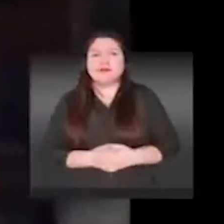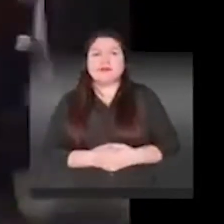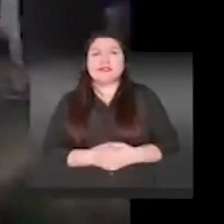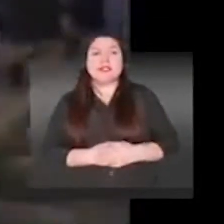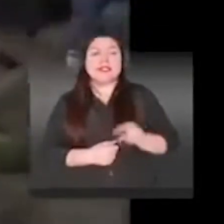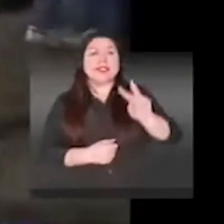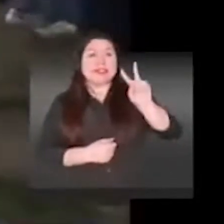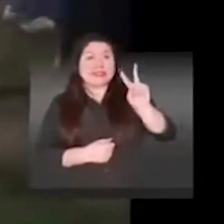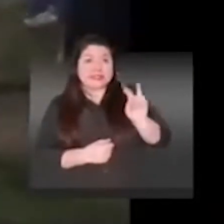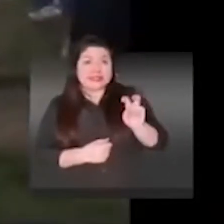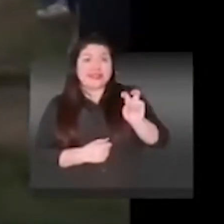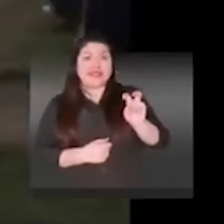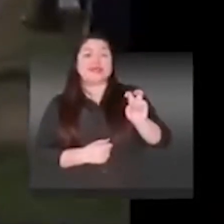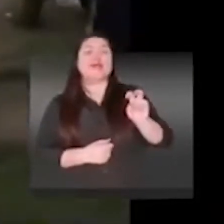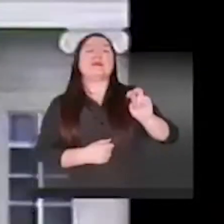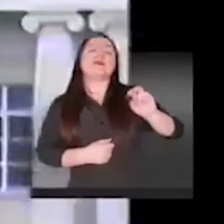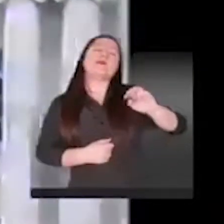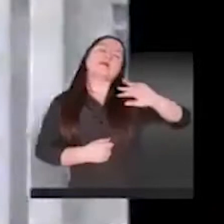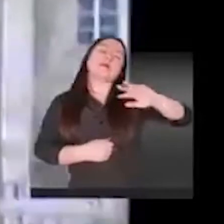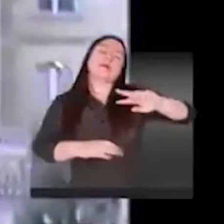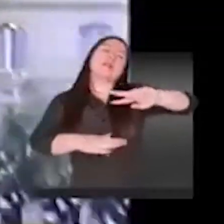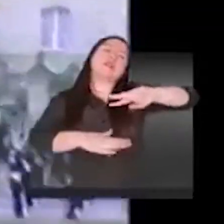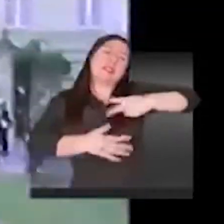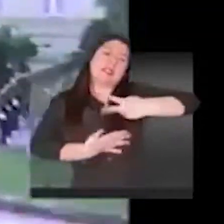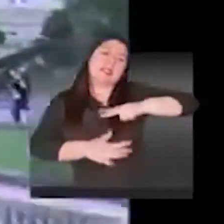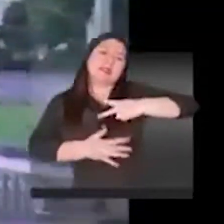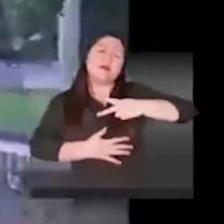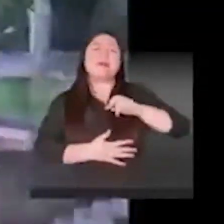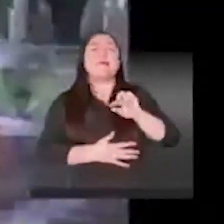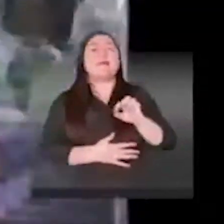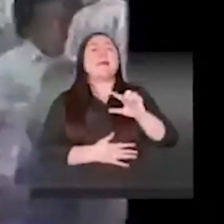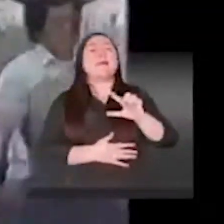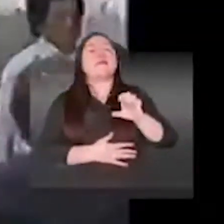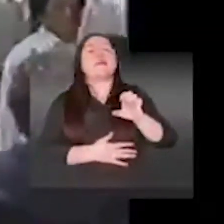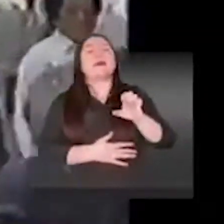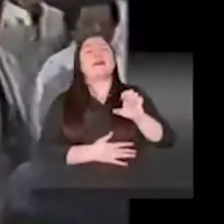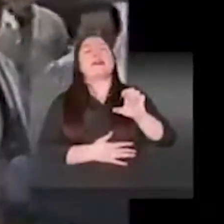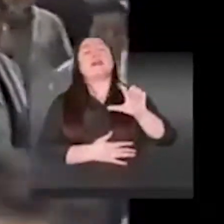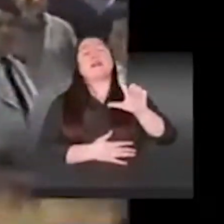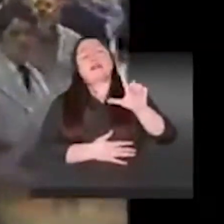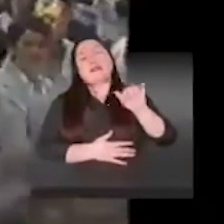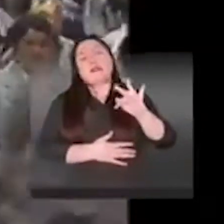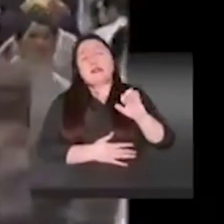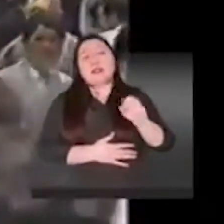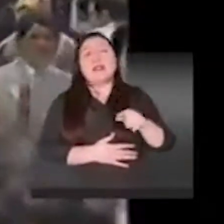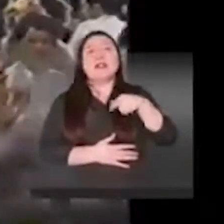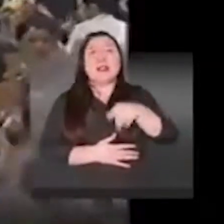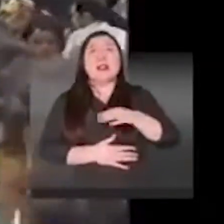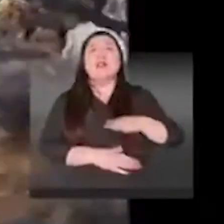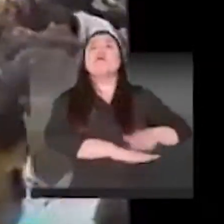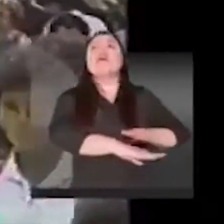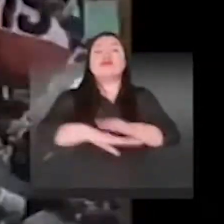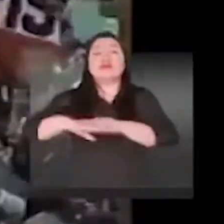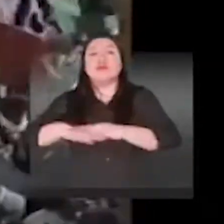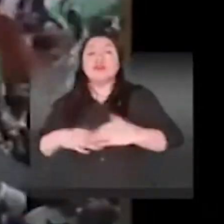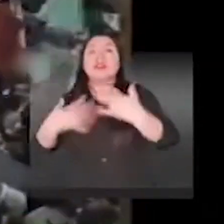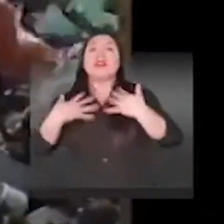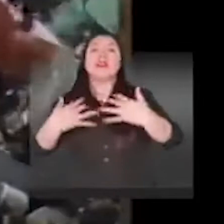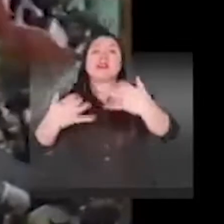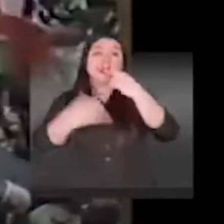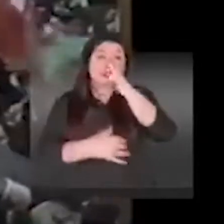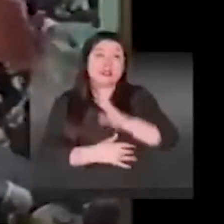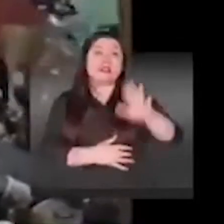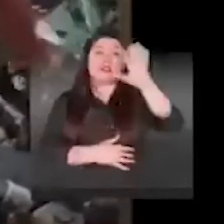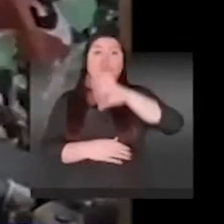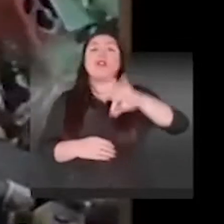séptima papeleta del 11 de marzo de 1990 fue el comienzo del proceso que convocó a la Asamblea Nacional Constituyente. El resultado